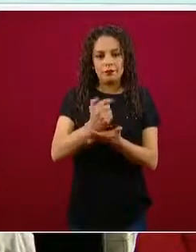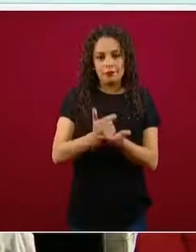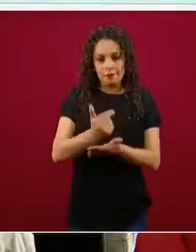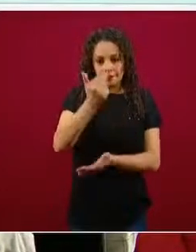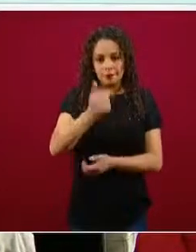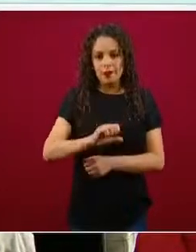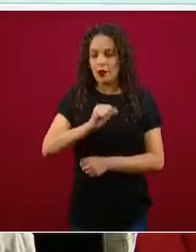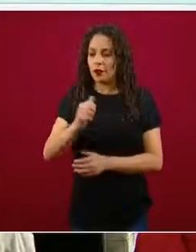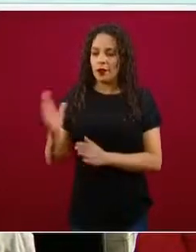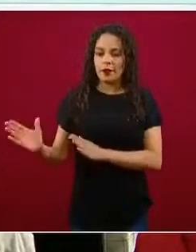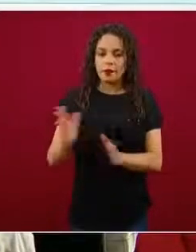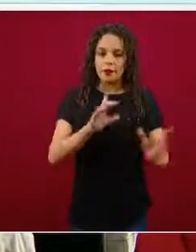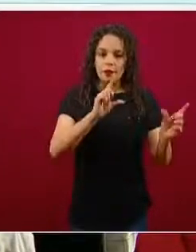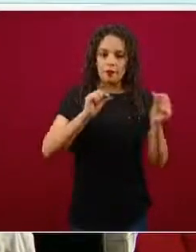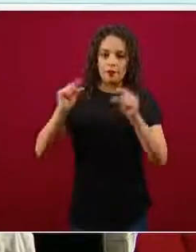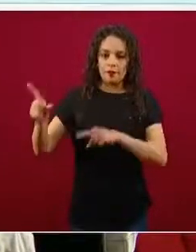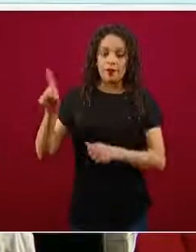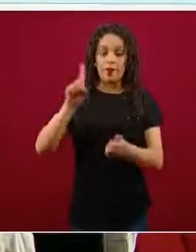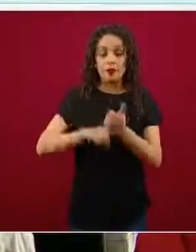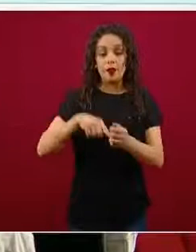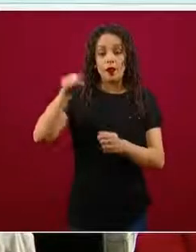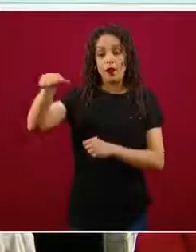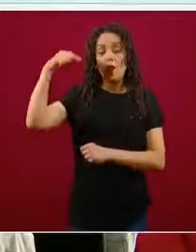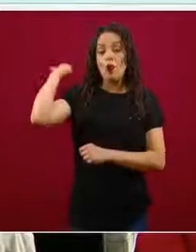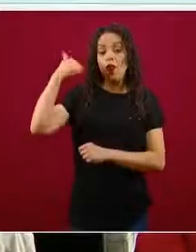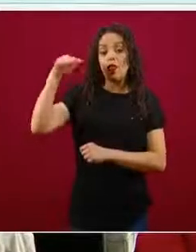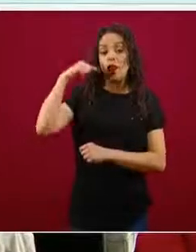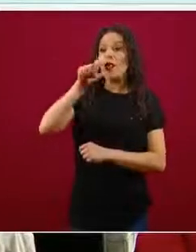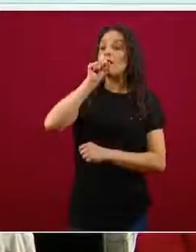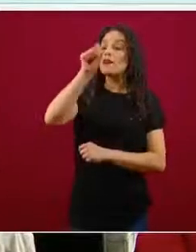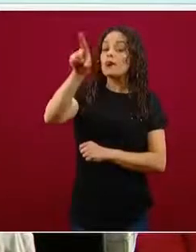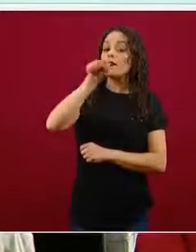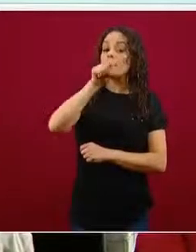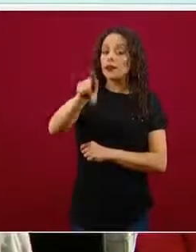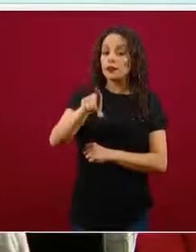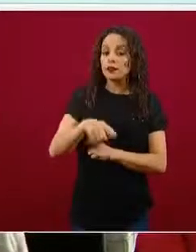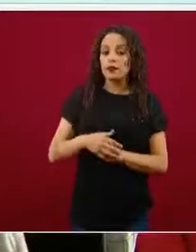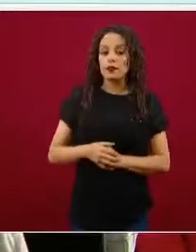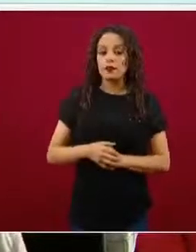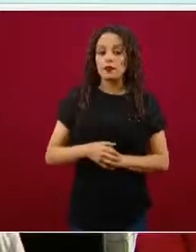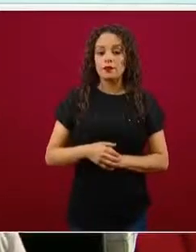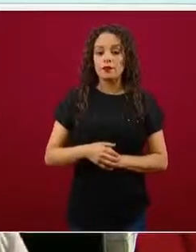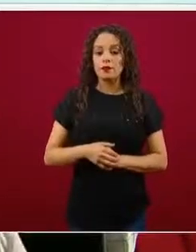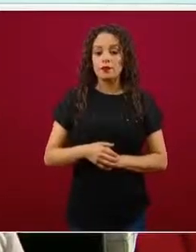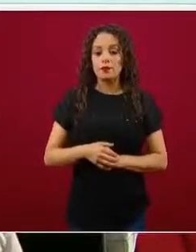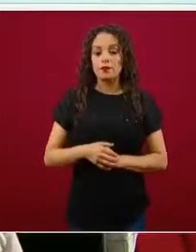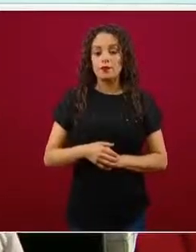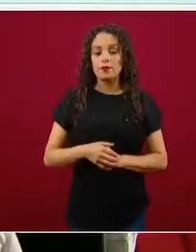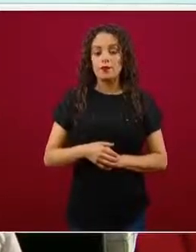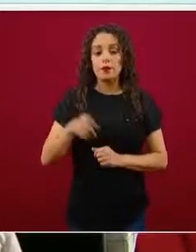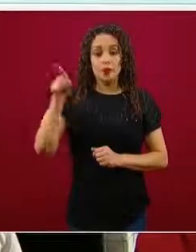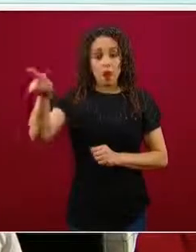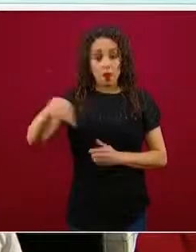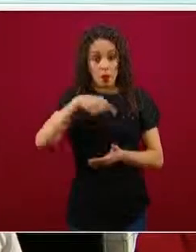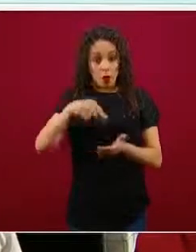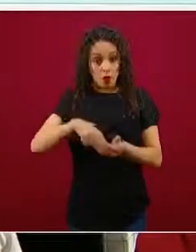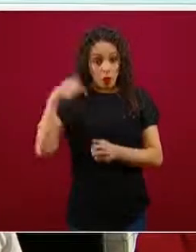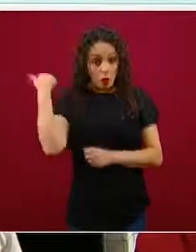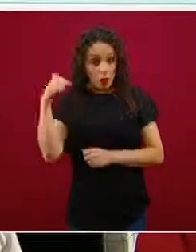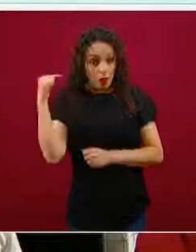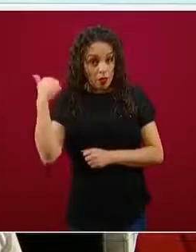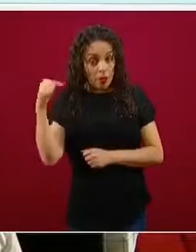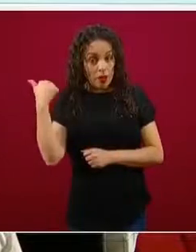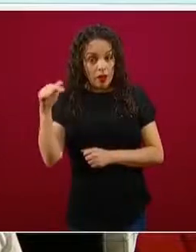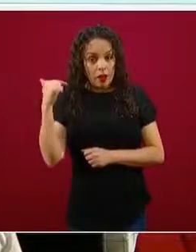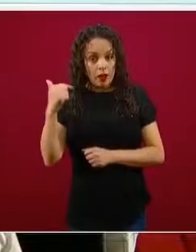siguiente. Guadalajara, Jalisco, esta es la penúltima, después Monterrey y ahí terminamos. En Guadalajara, lo hemos comunicado